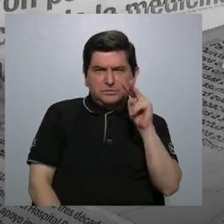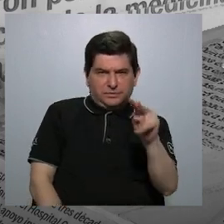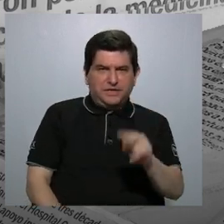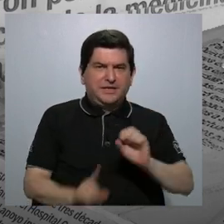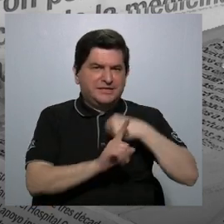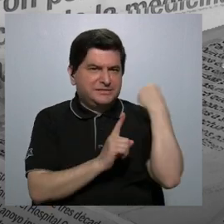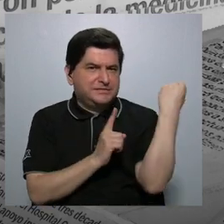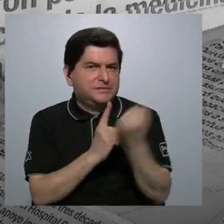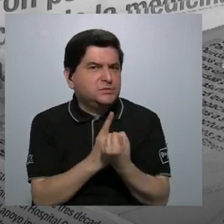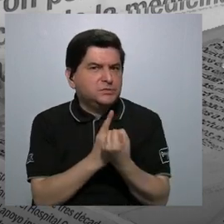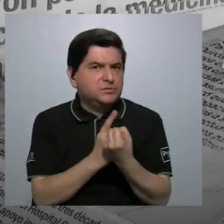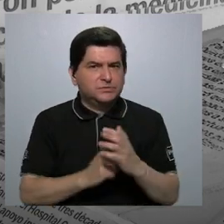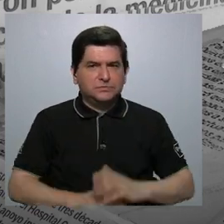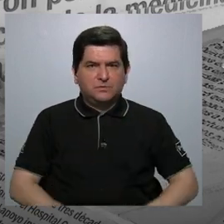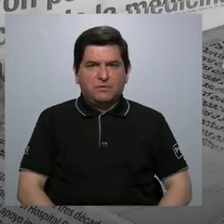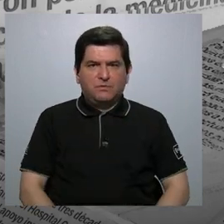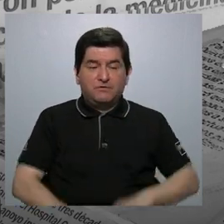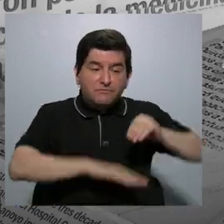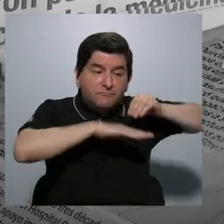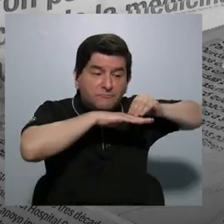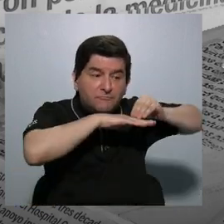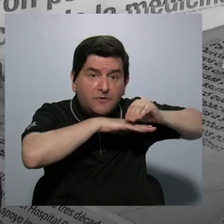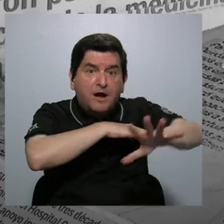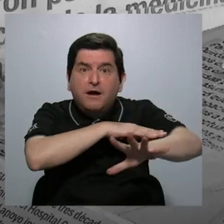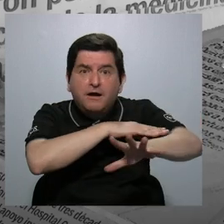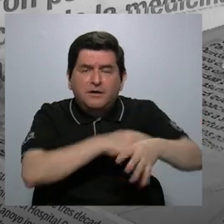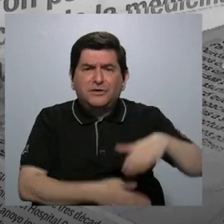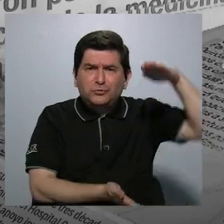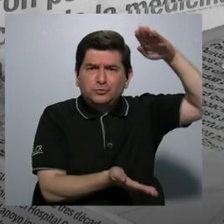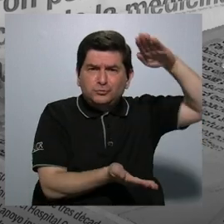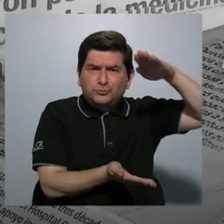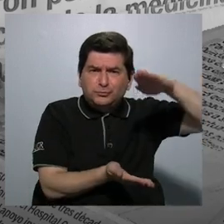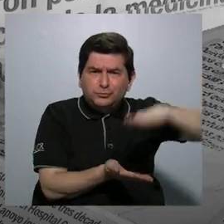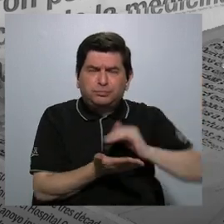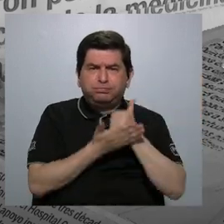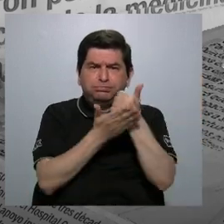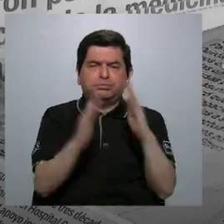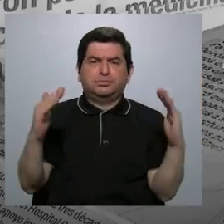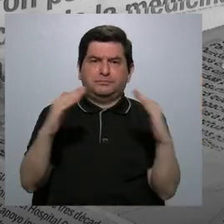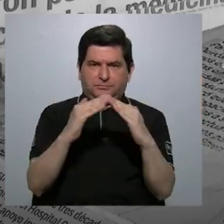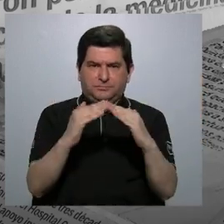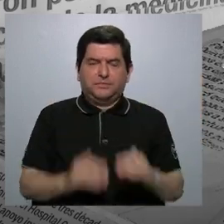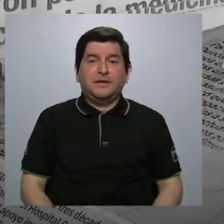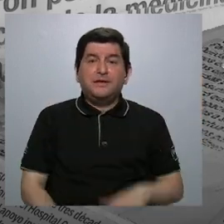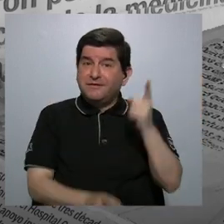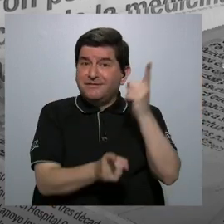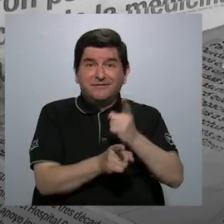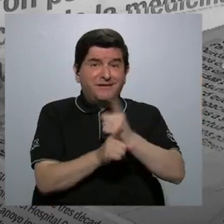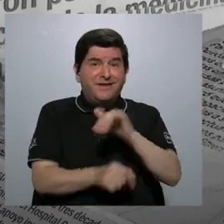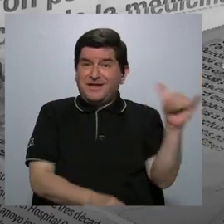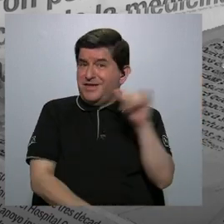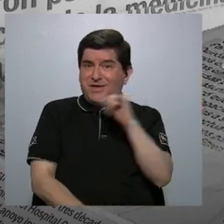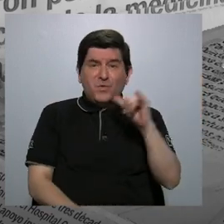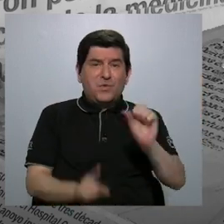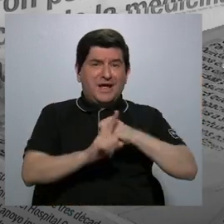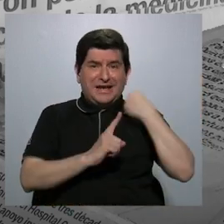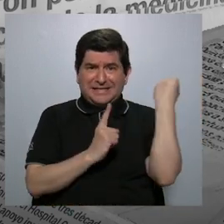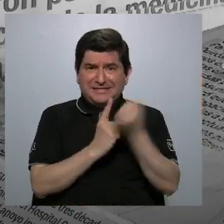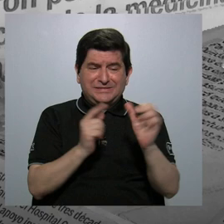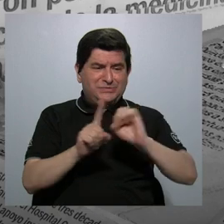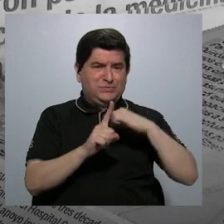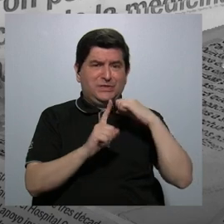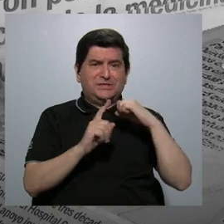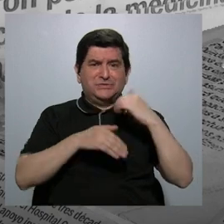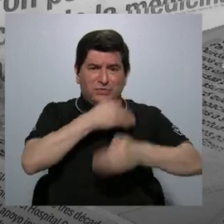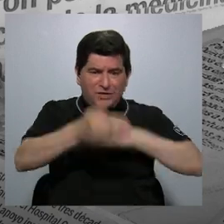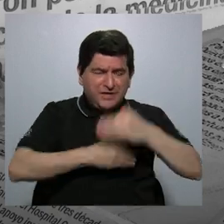esta situación del efecto de la disminución del bono de vivienda y que efectivamente también una situación social